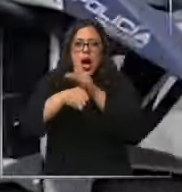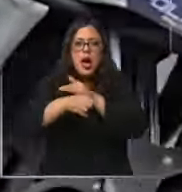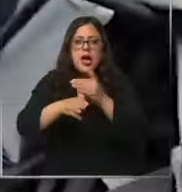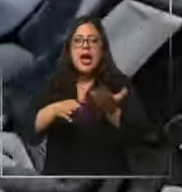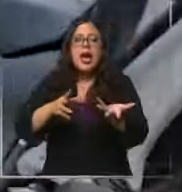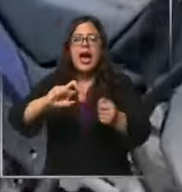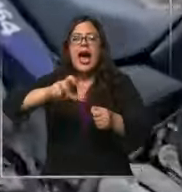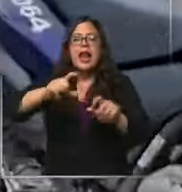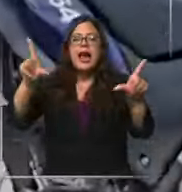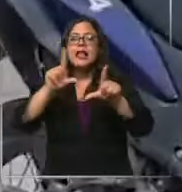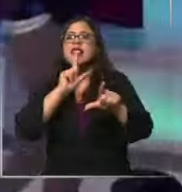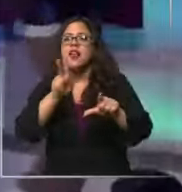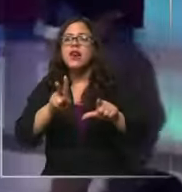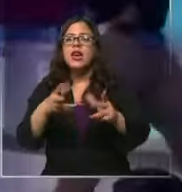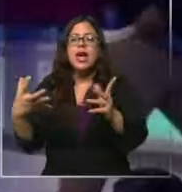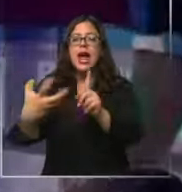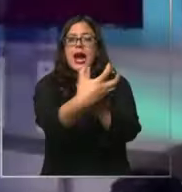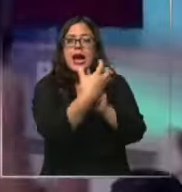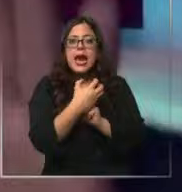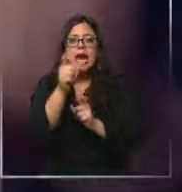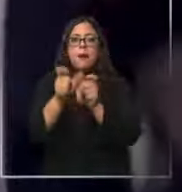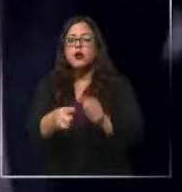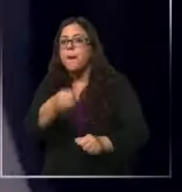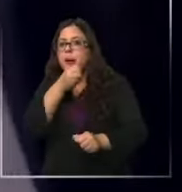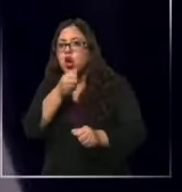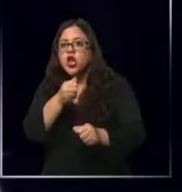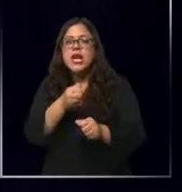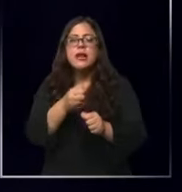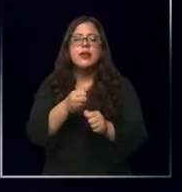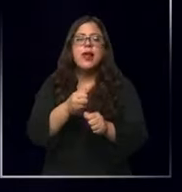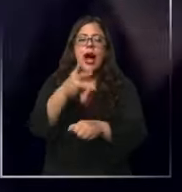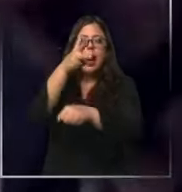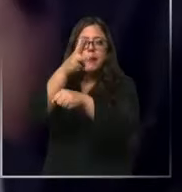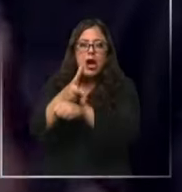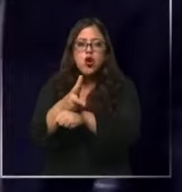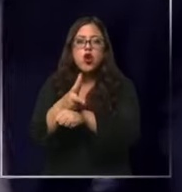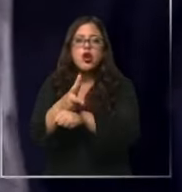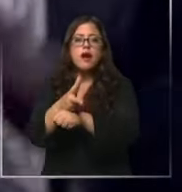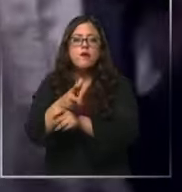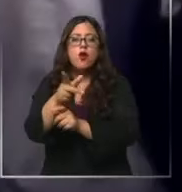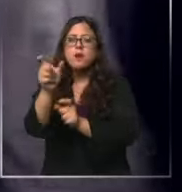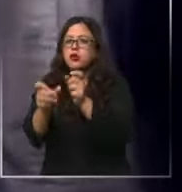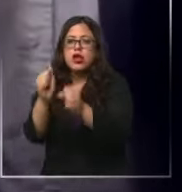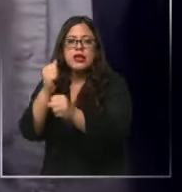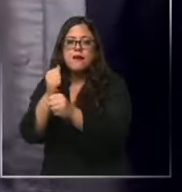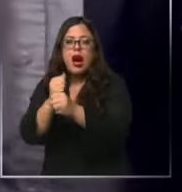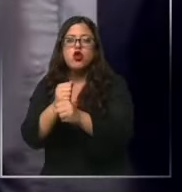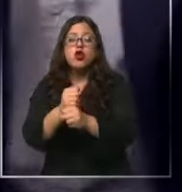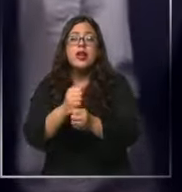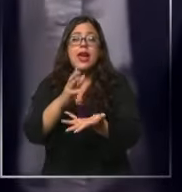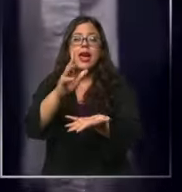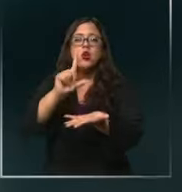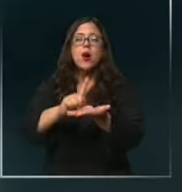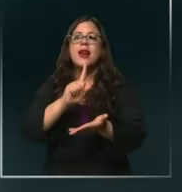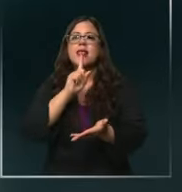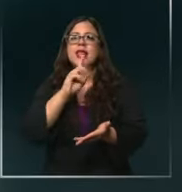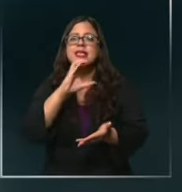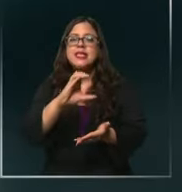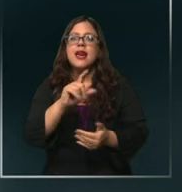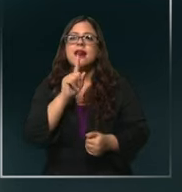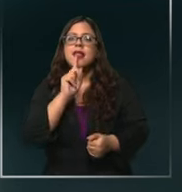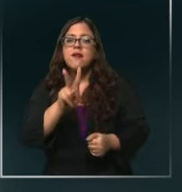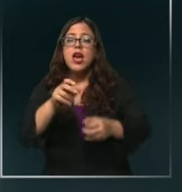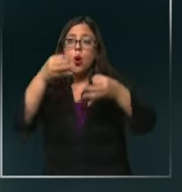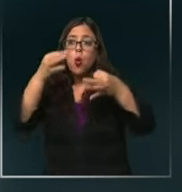como rehenes a periodistas, camarógrafos y otros trabajadores del canal TC Televisión. Ese mismo episodio es el que indagaba